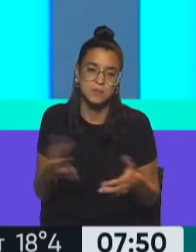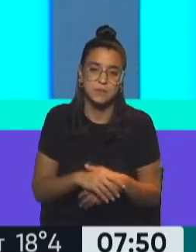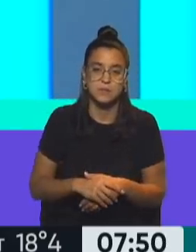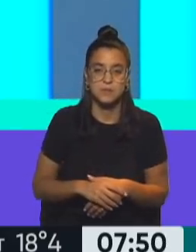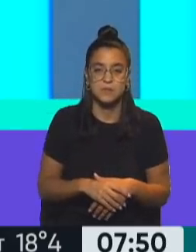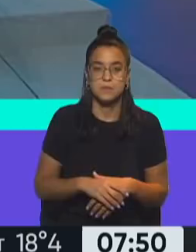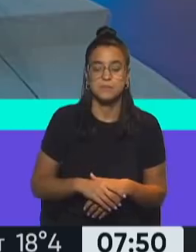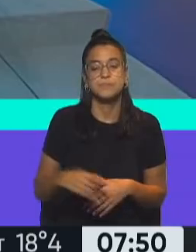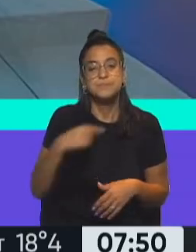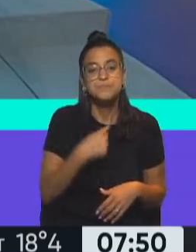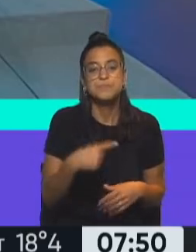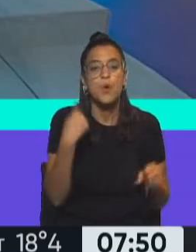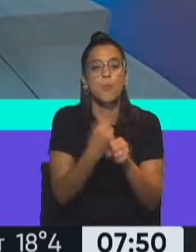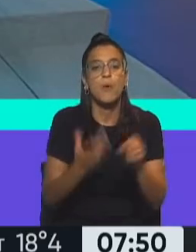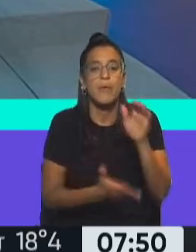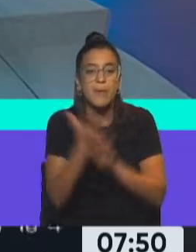no